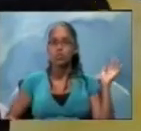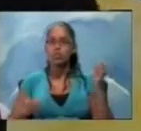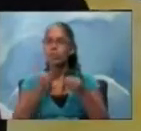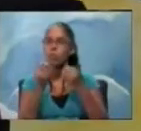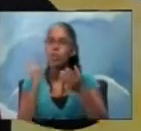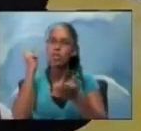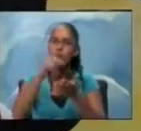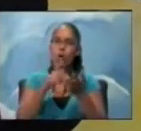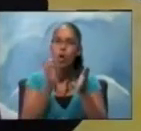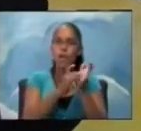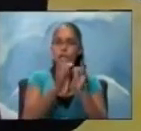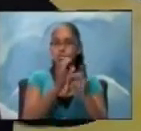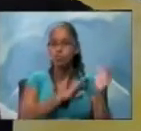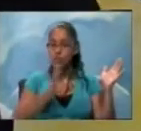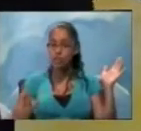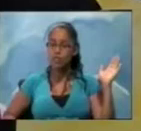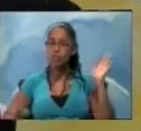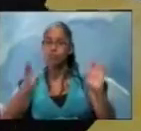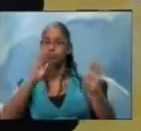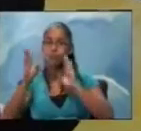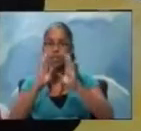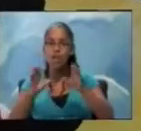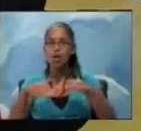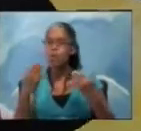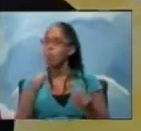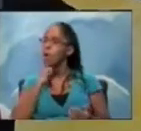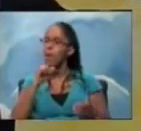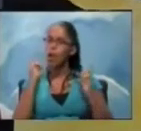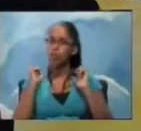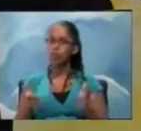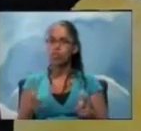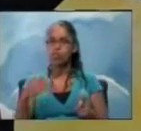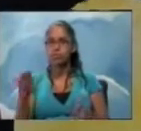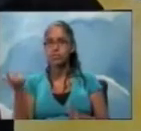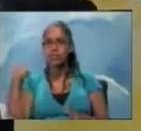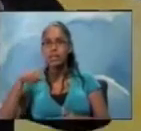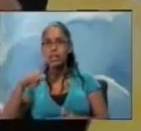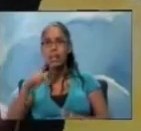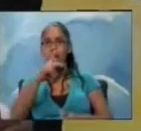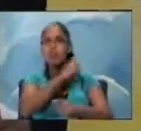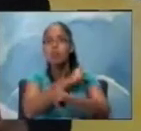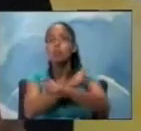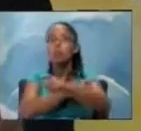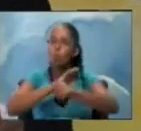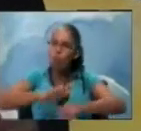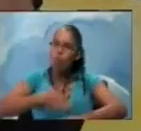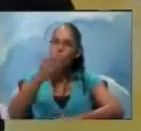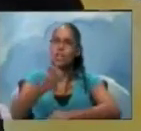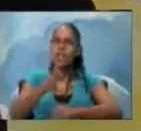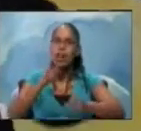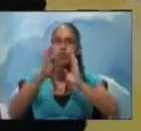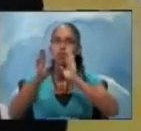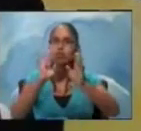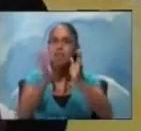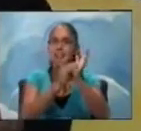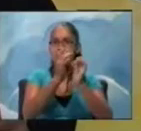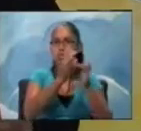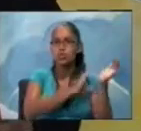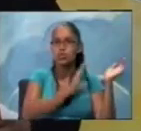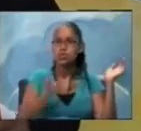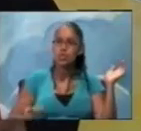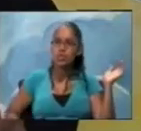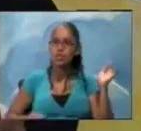Jesucristo? Anunciando el Evangelio. ¿Cuál es la autoridad de nosotros que tenemos? La del poder de anunciar el Evangelio. Si usted es creyente y